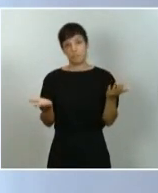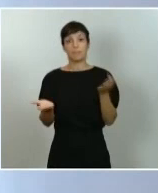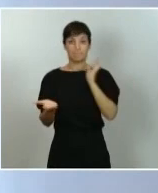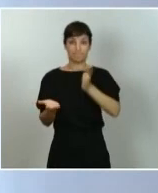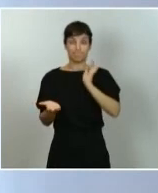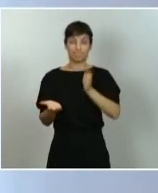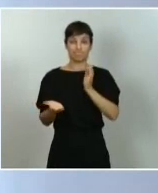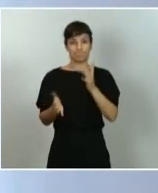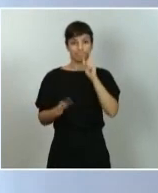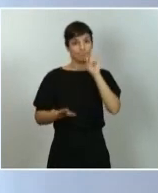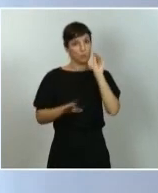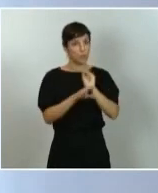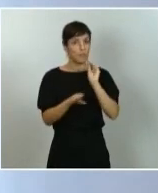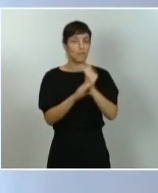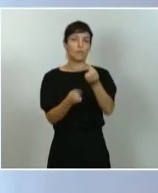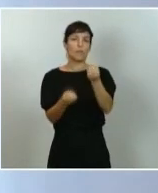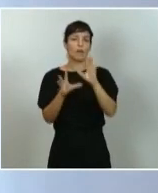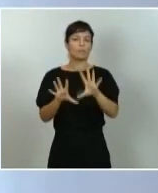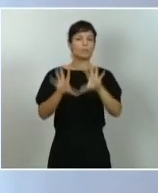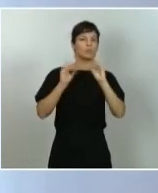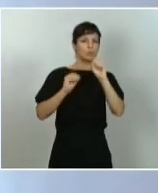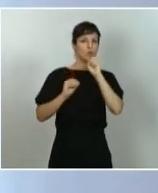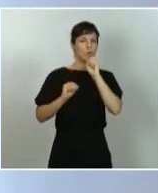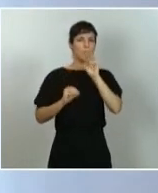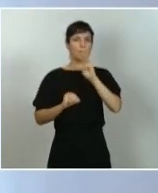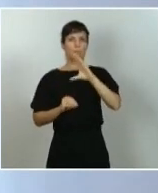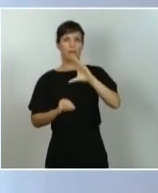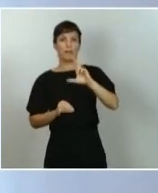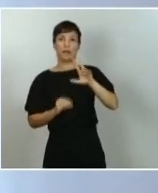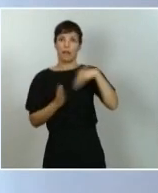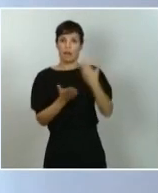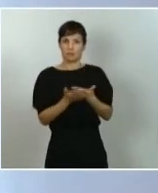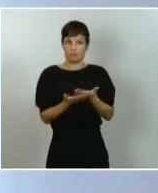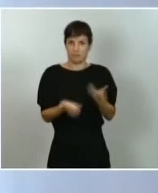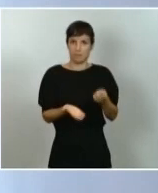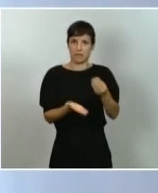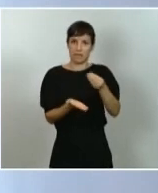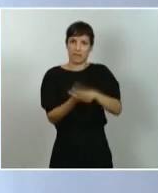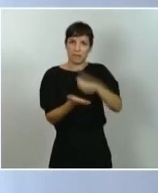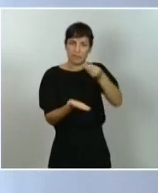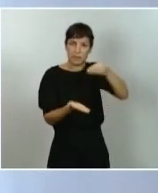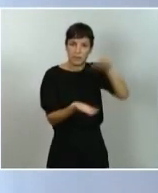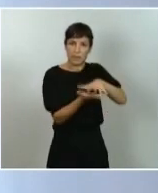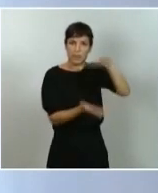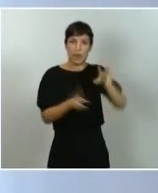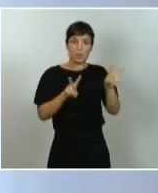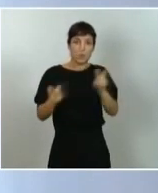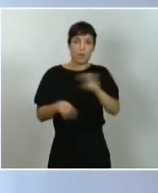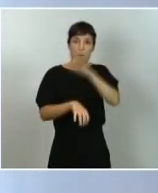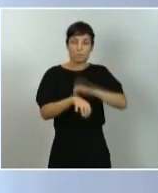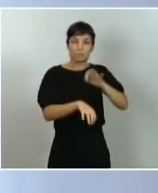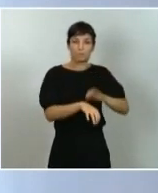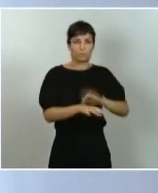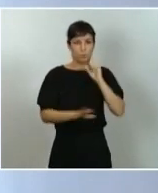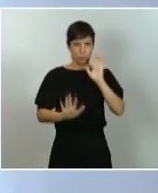no llevan la mascarilla. Entonces ese tipo de cosas duelen. Y duele además que uno haya dicho millones de veces algo,